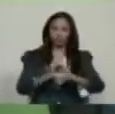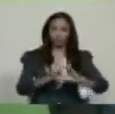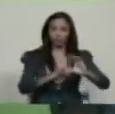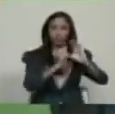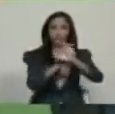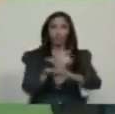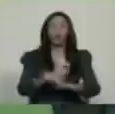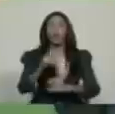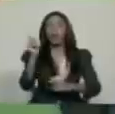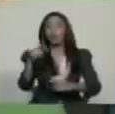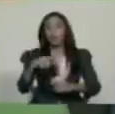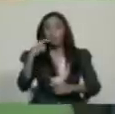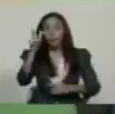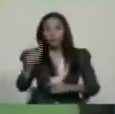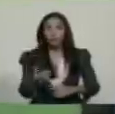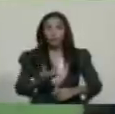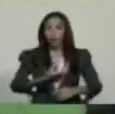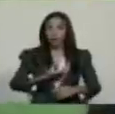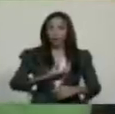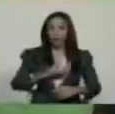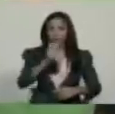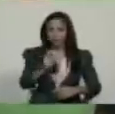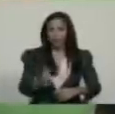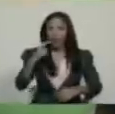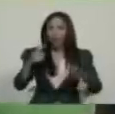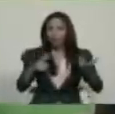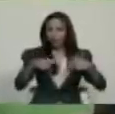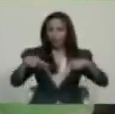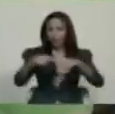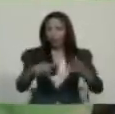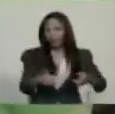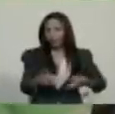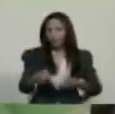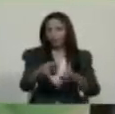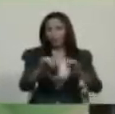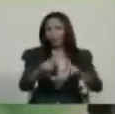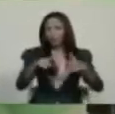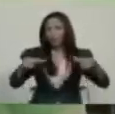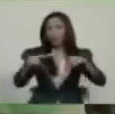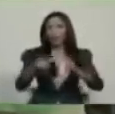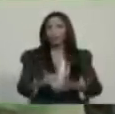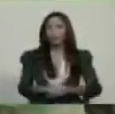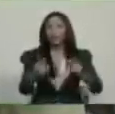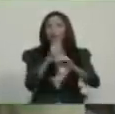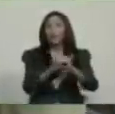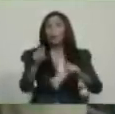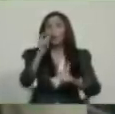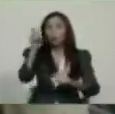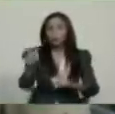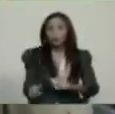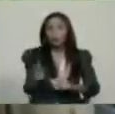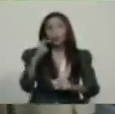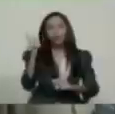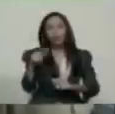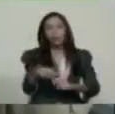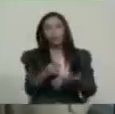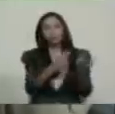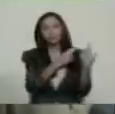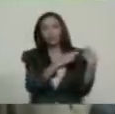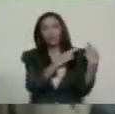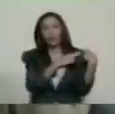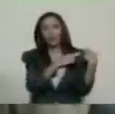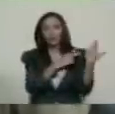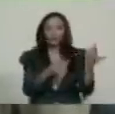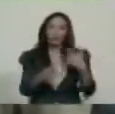ciudadano alcalde, el alcalde Lira, de aquí, municipio de Angostura, y el señor Levi Borges, que es representante y presidente de la empresa